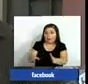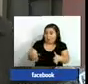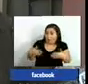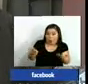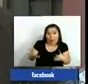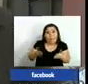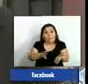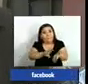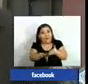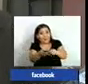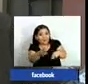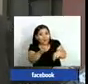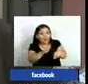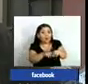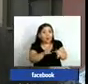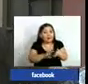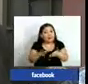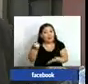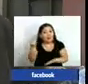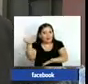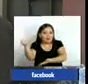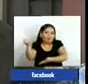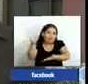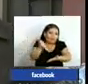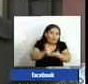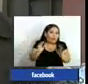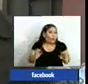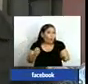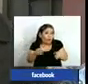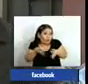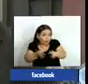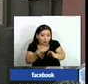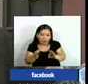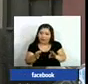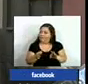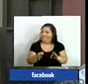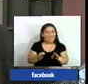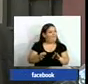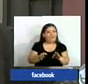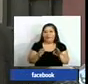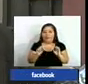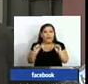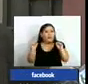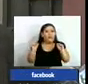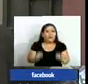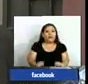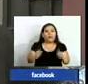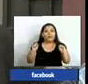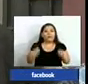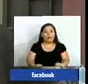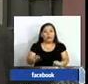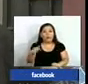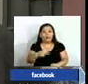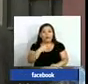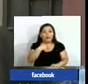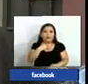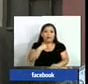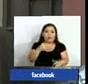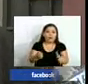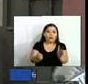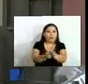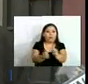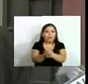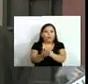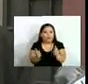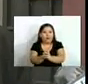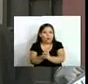tarifa, que sea un aumento a la compensación, porque de otra manera no vamos a salir del problema que tenemos